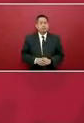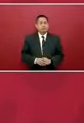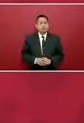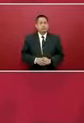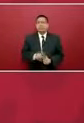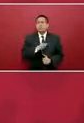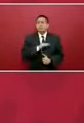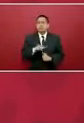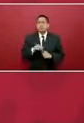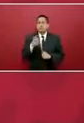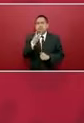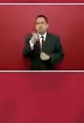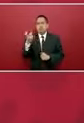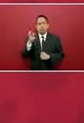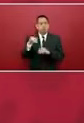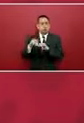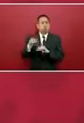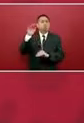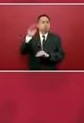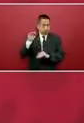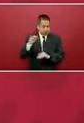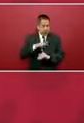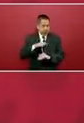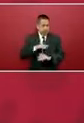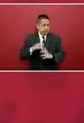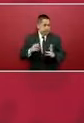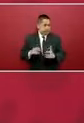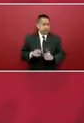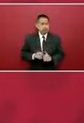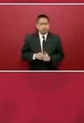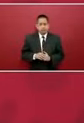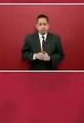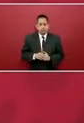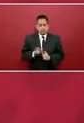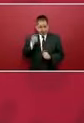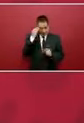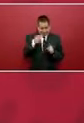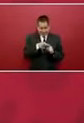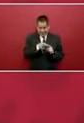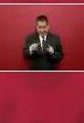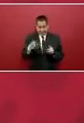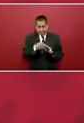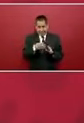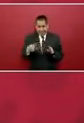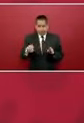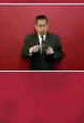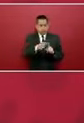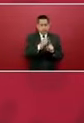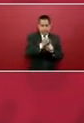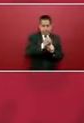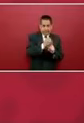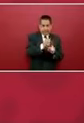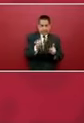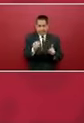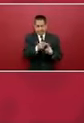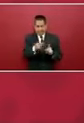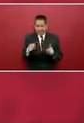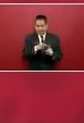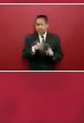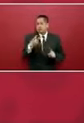más de 200, nada más en este periodo de enero y lo que va de